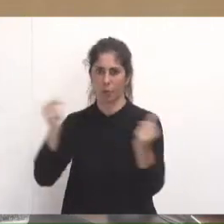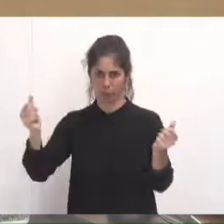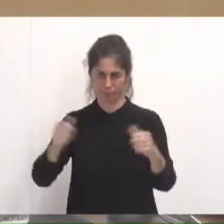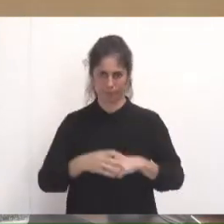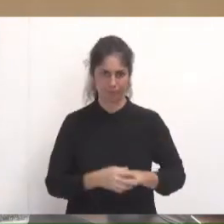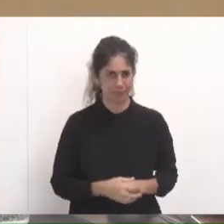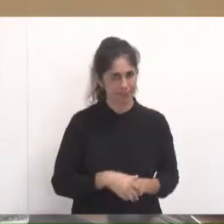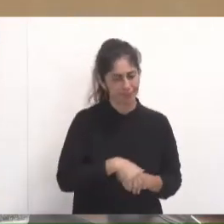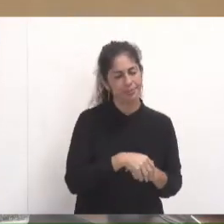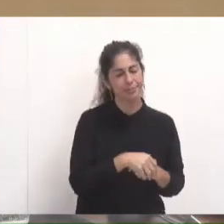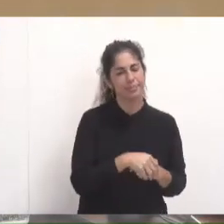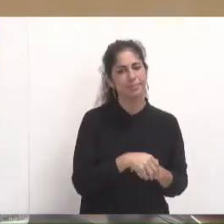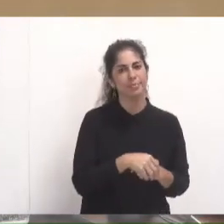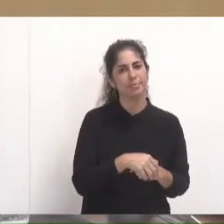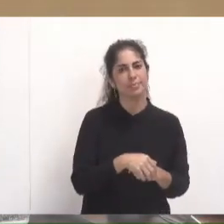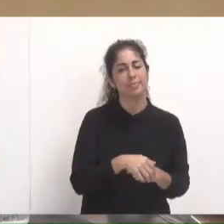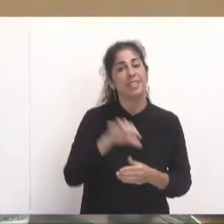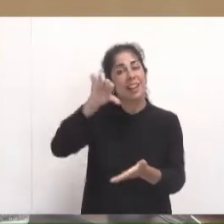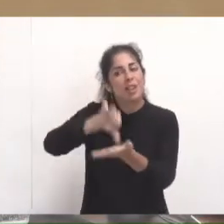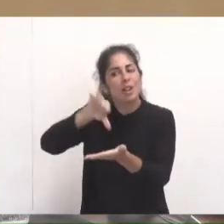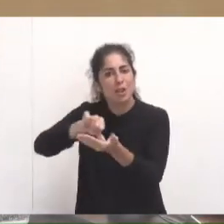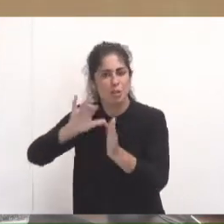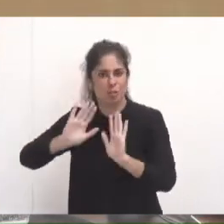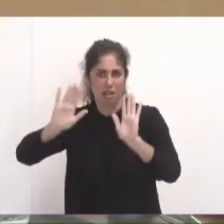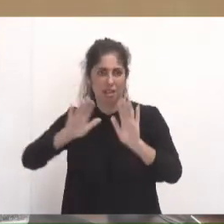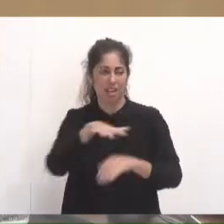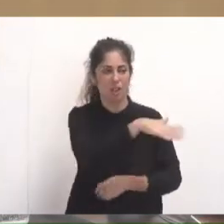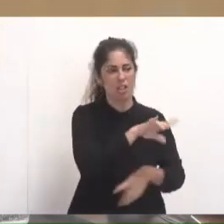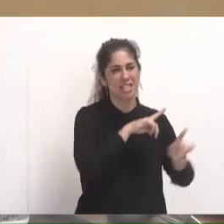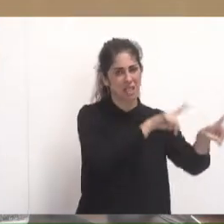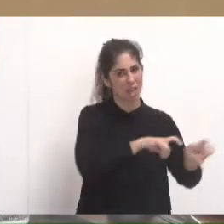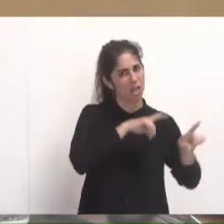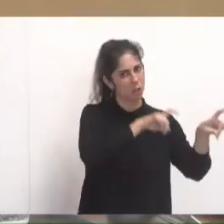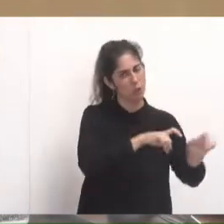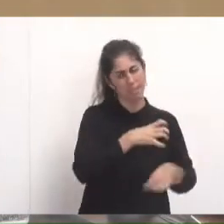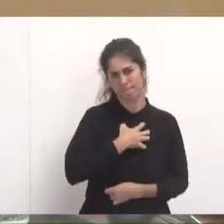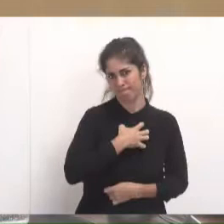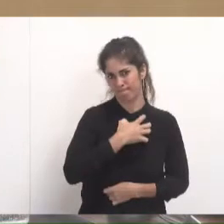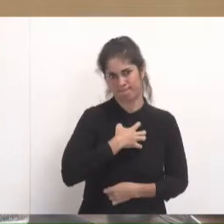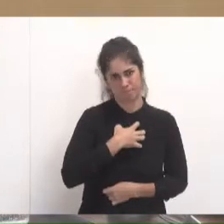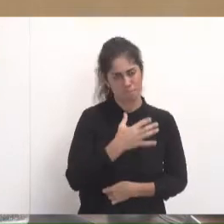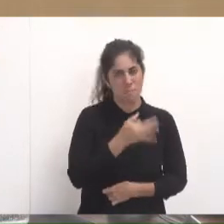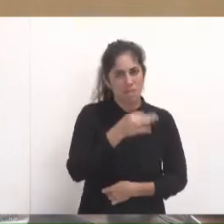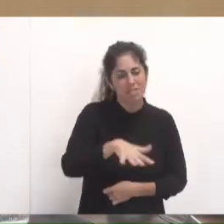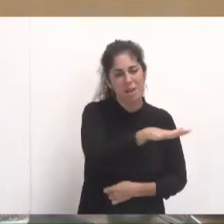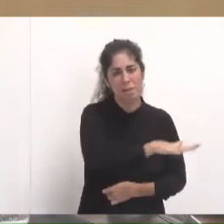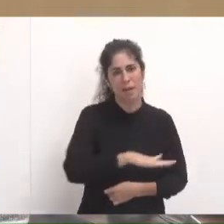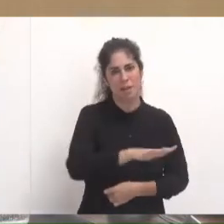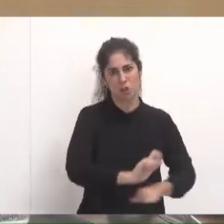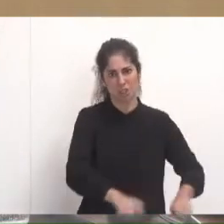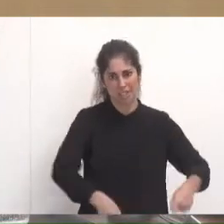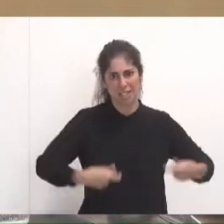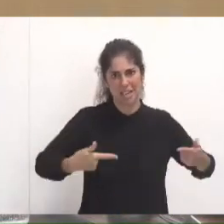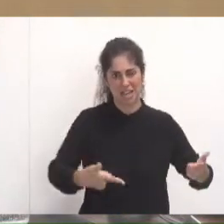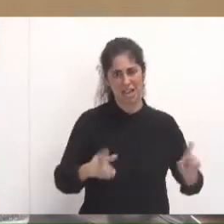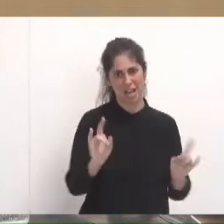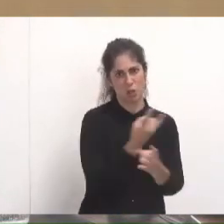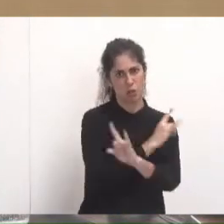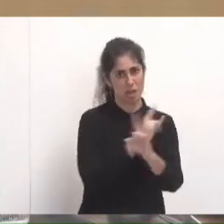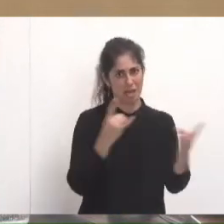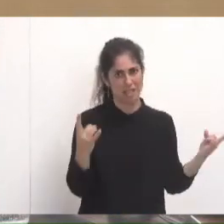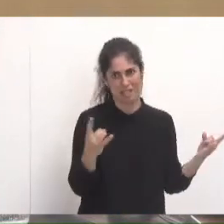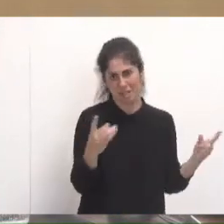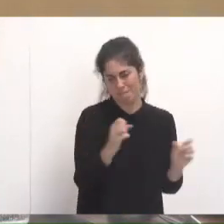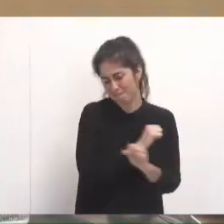No así en zonas agrícolas y mucho menos en espacios naturales donde no está permitida la aplicación de